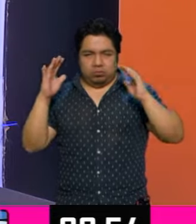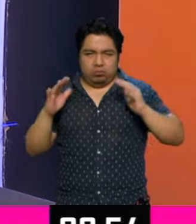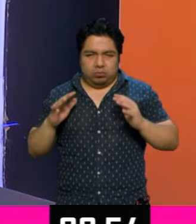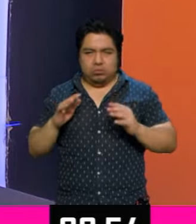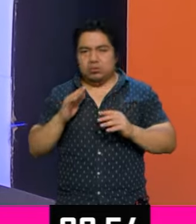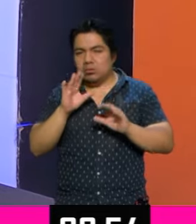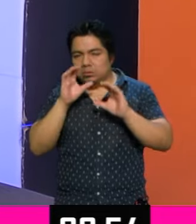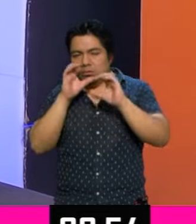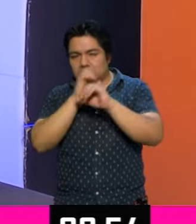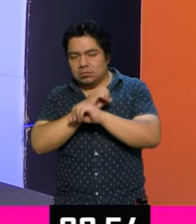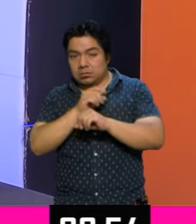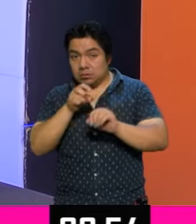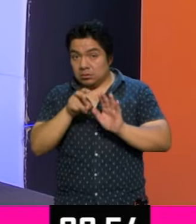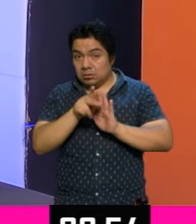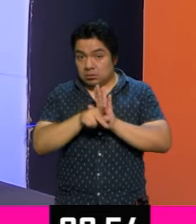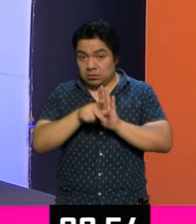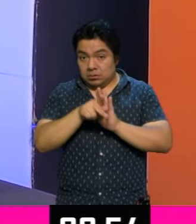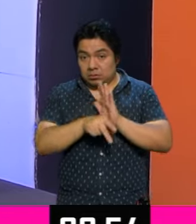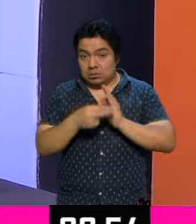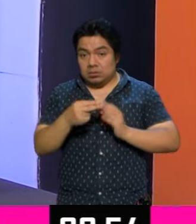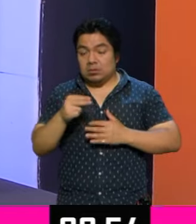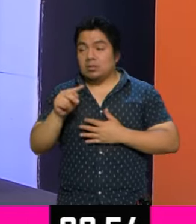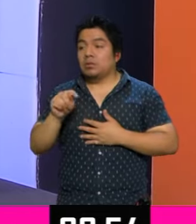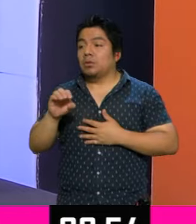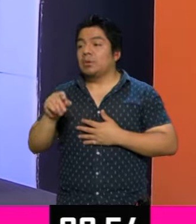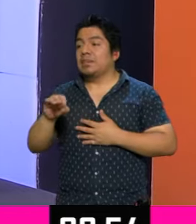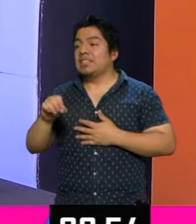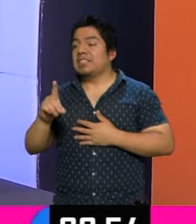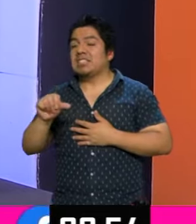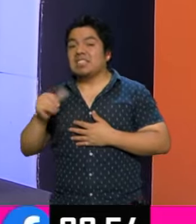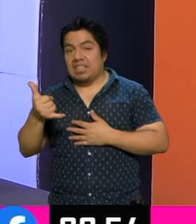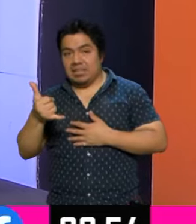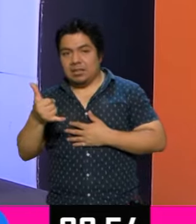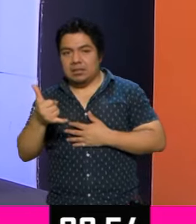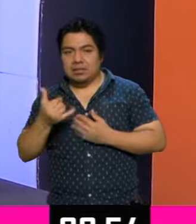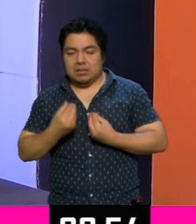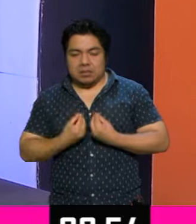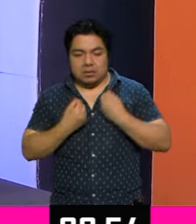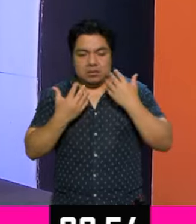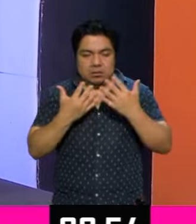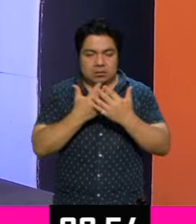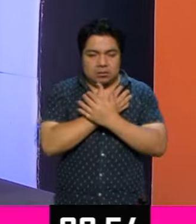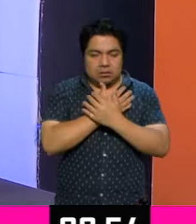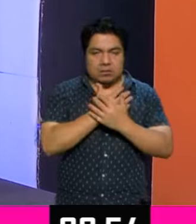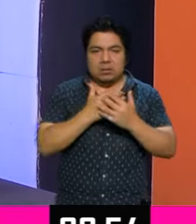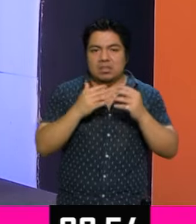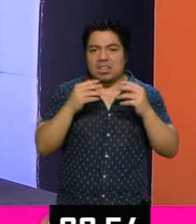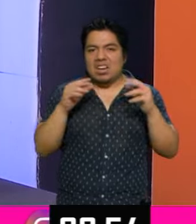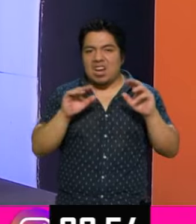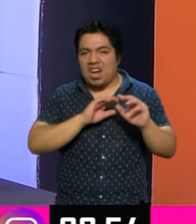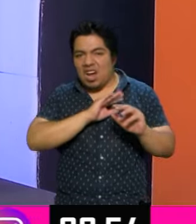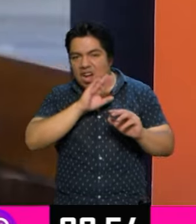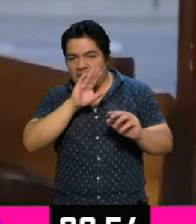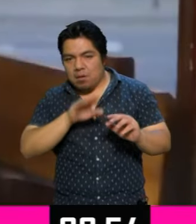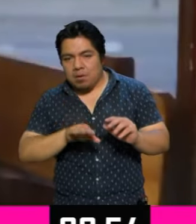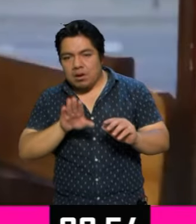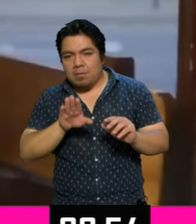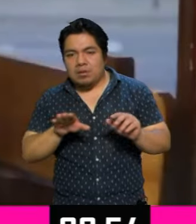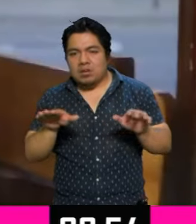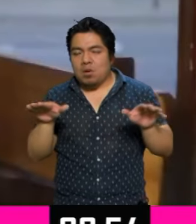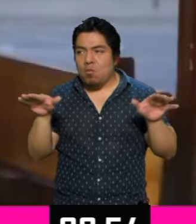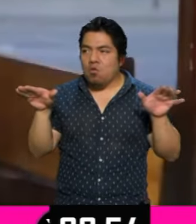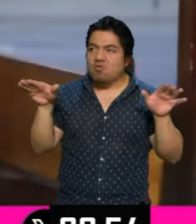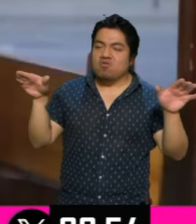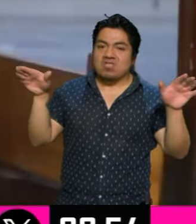portándolo. Bueno, en esta película que se llama Tuesday, Abrazando la Vida, tratan a la muerte, la retratan como un ave gigante, que puede